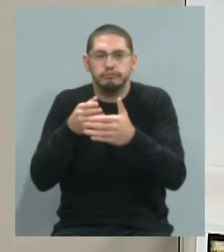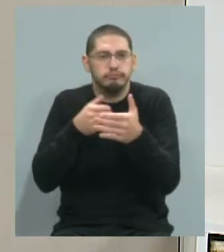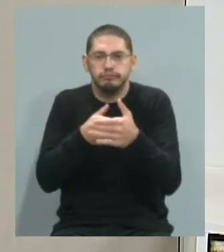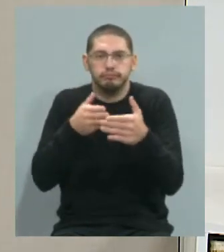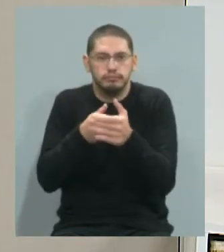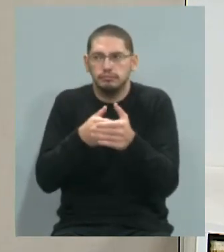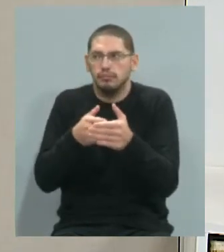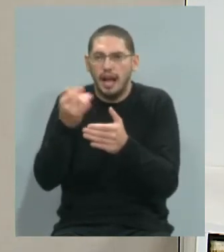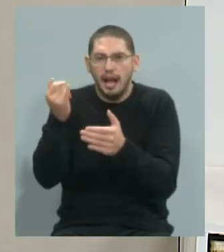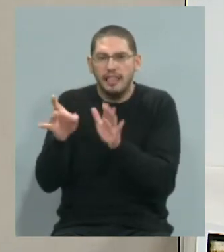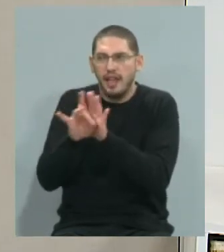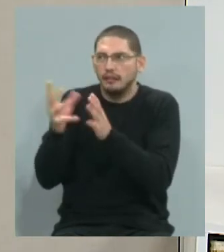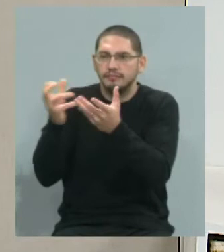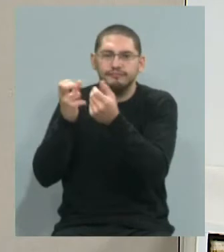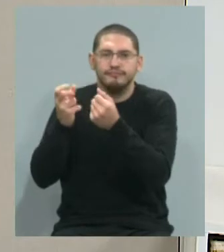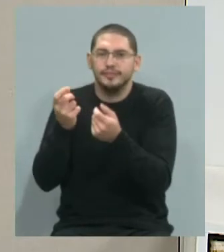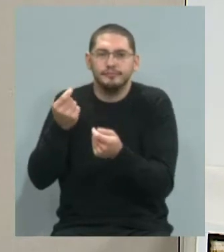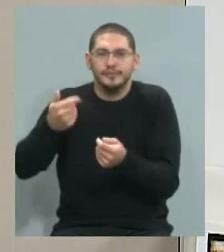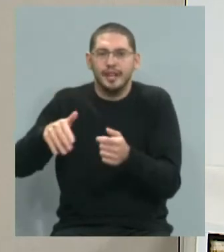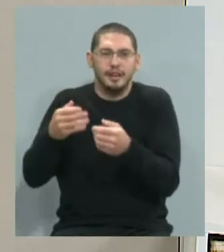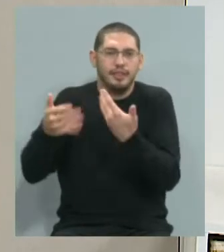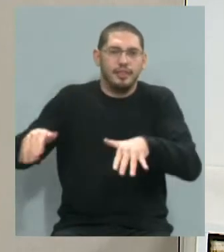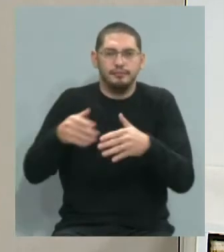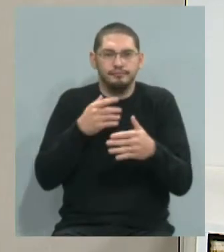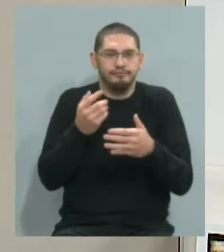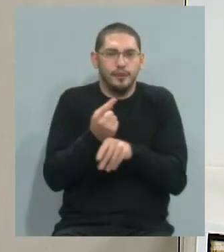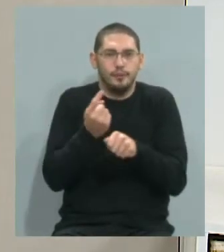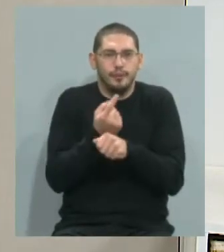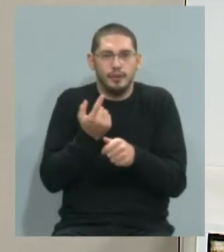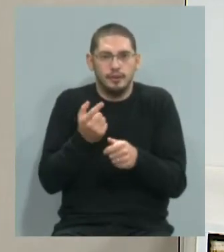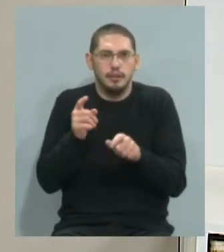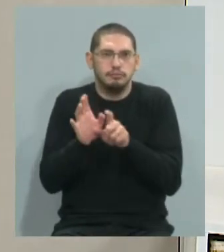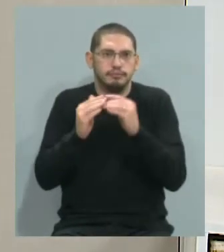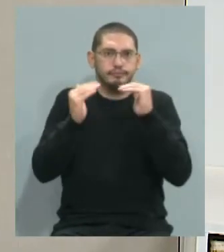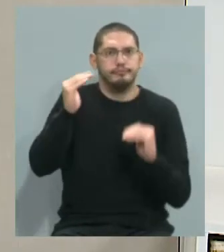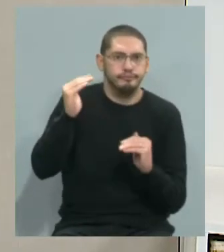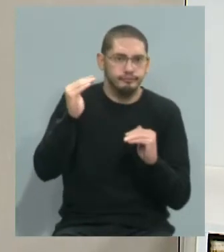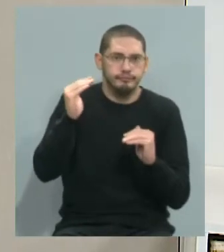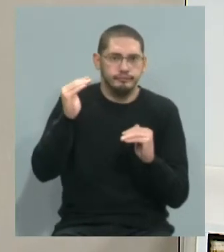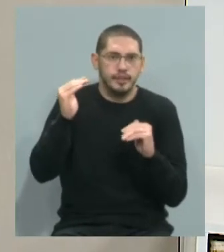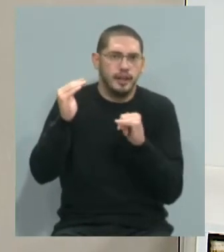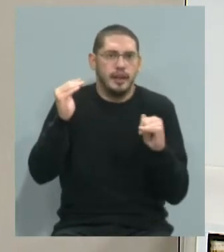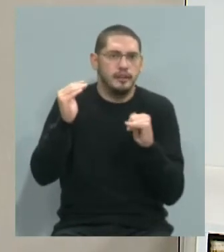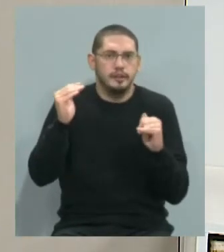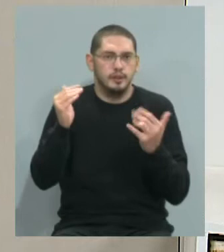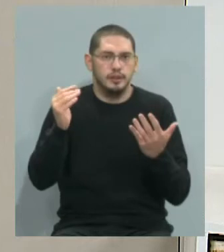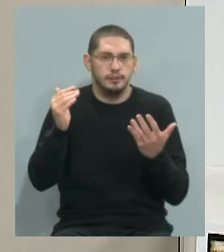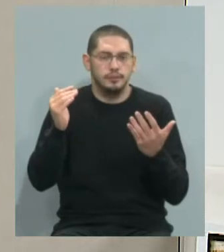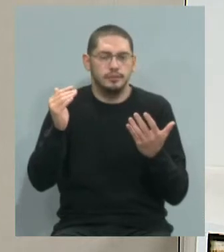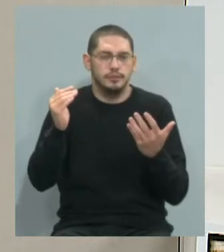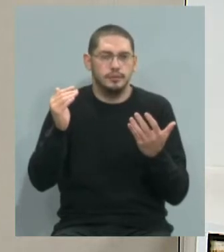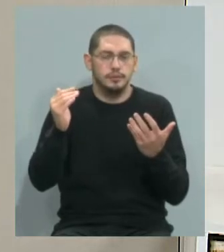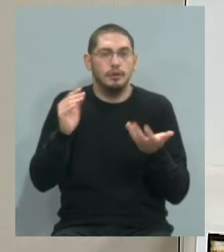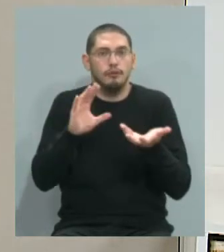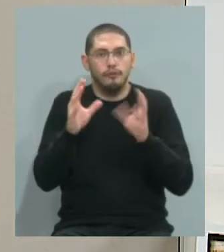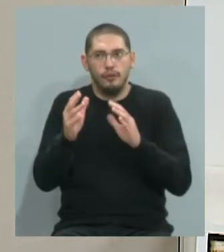a toda la gama que hay de los informes que se van desarrollando. Ahí están en desventaja. Es justamente ir por ese lado, ¿no?